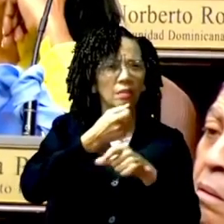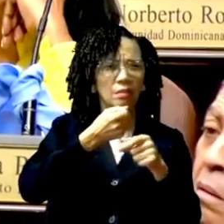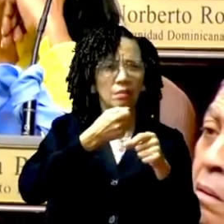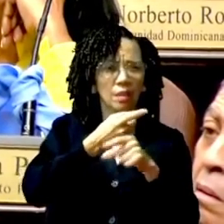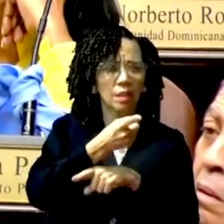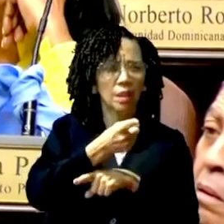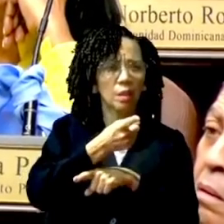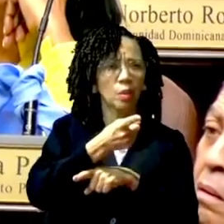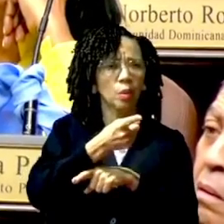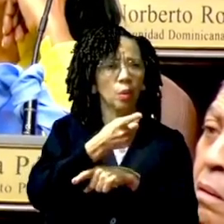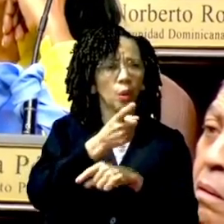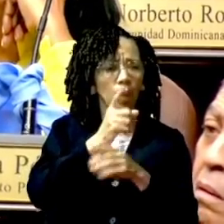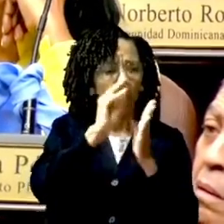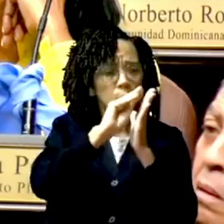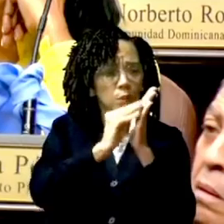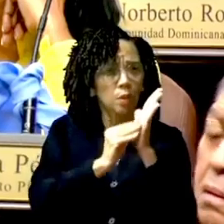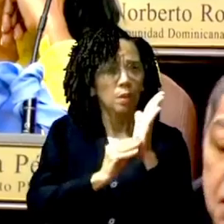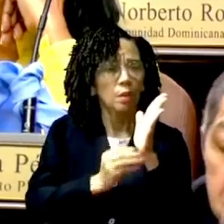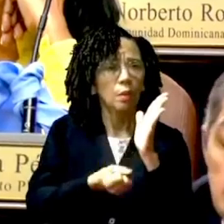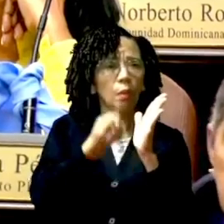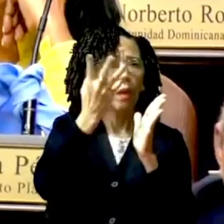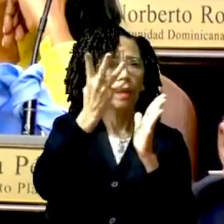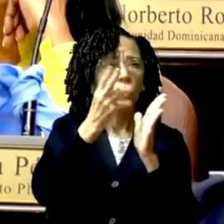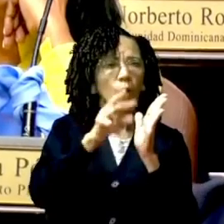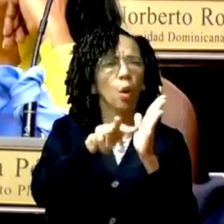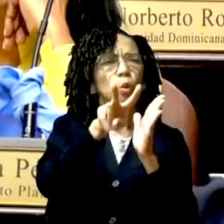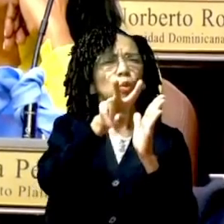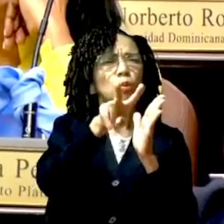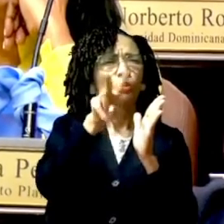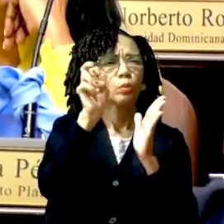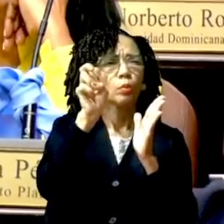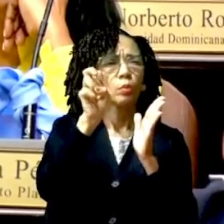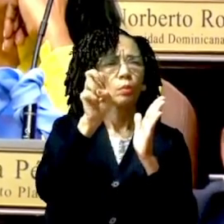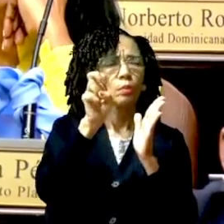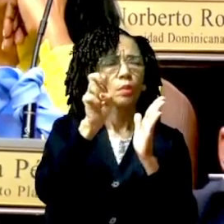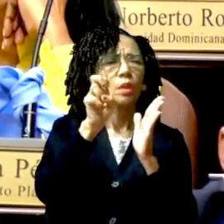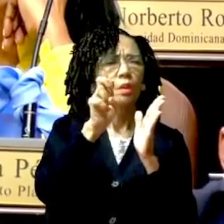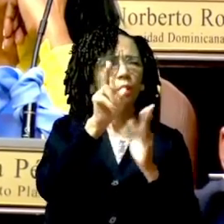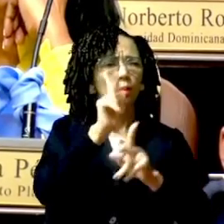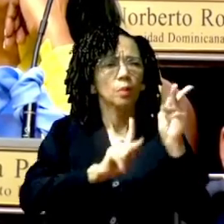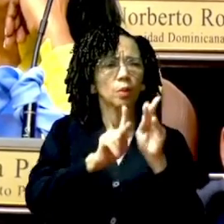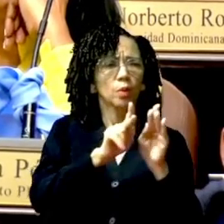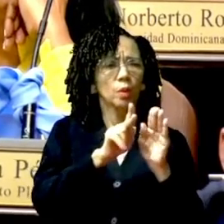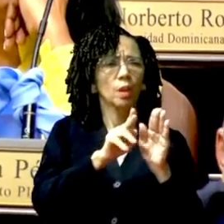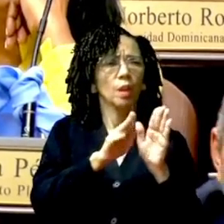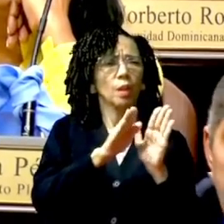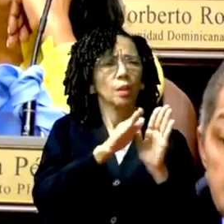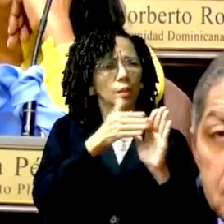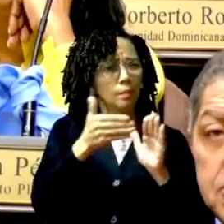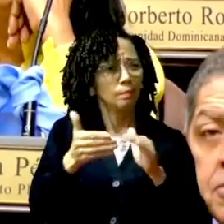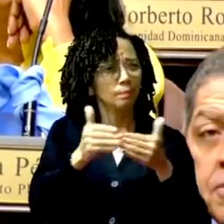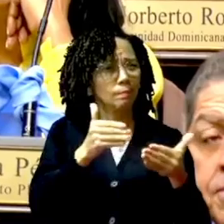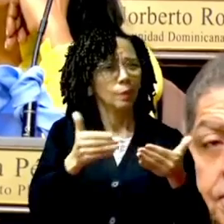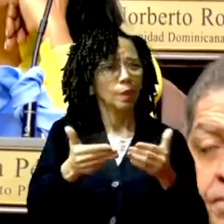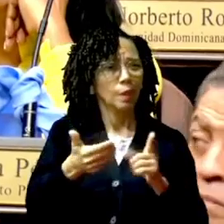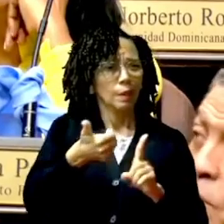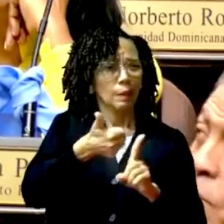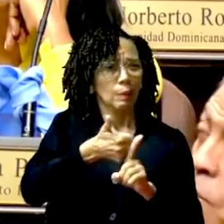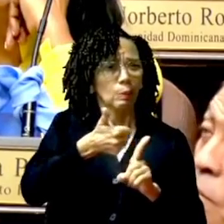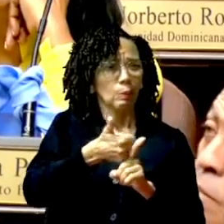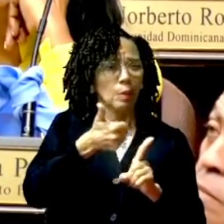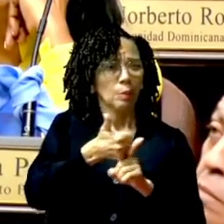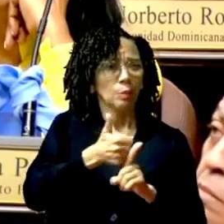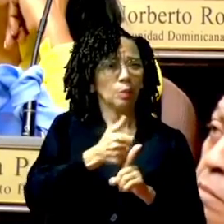200 suicidios. Esta es una realidad que nos choca de frente y debemos seguir